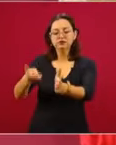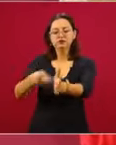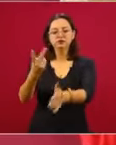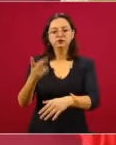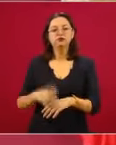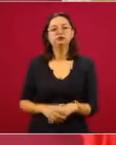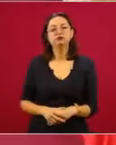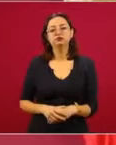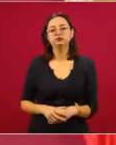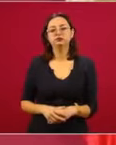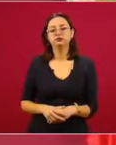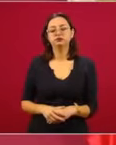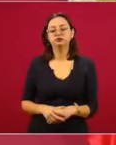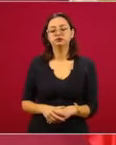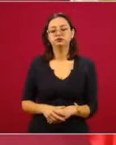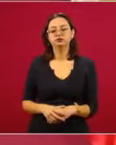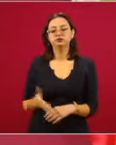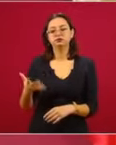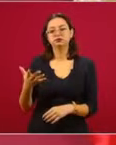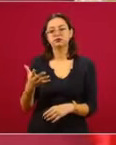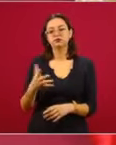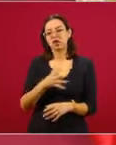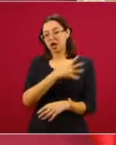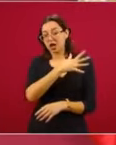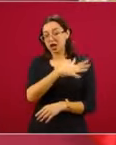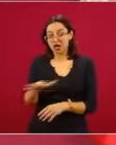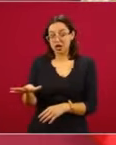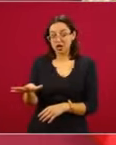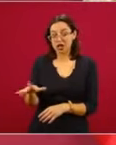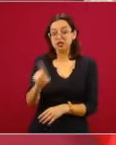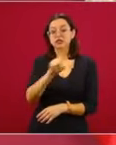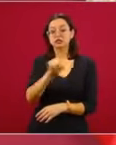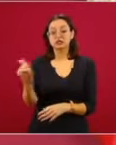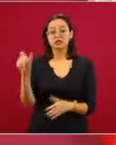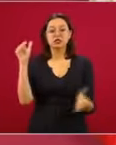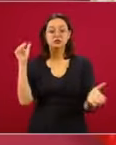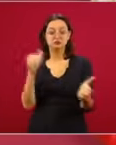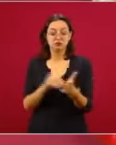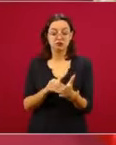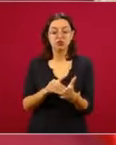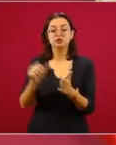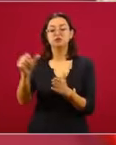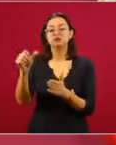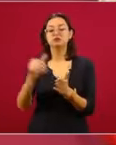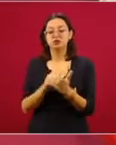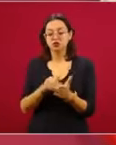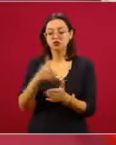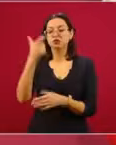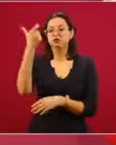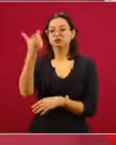en promedio 100,000 millones de pesos.